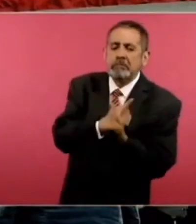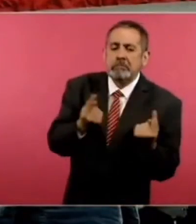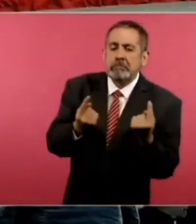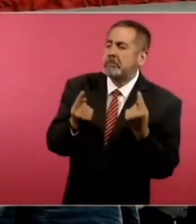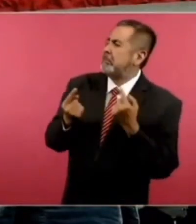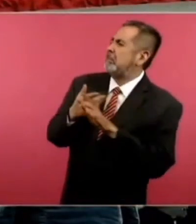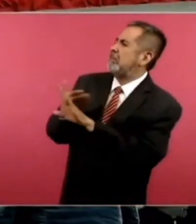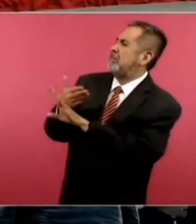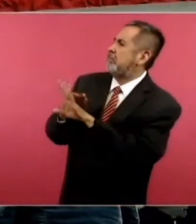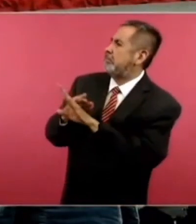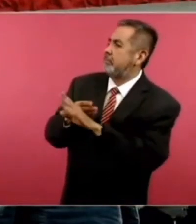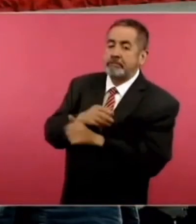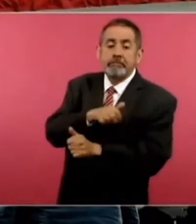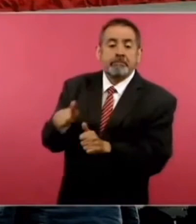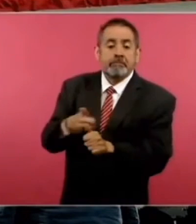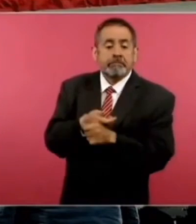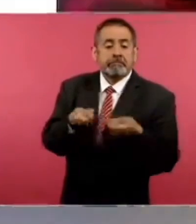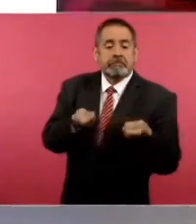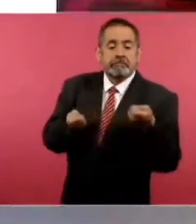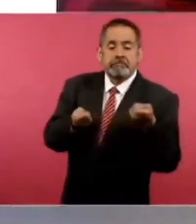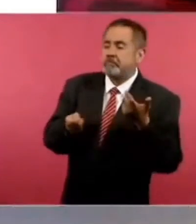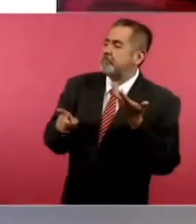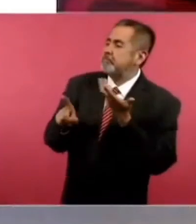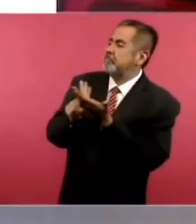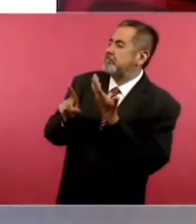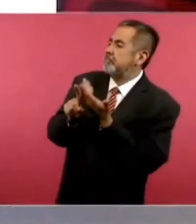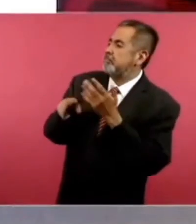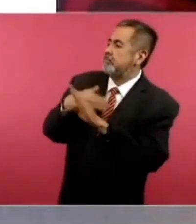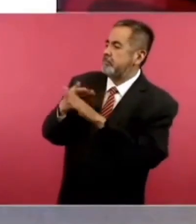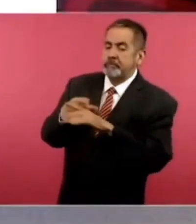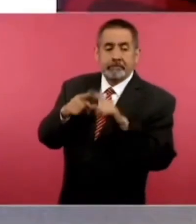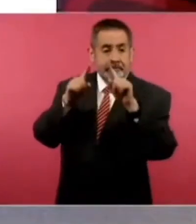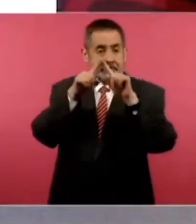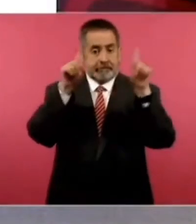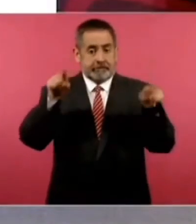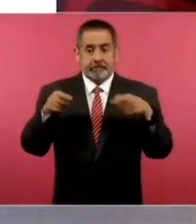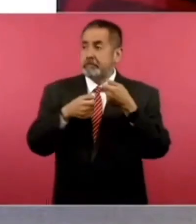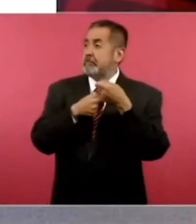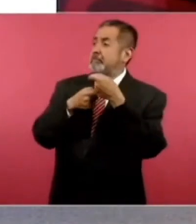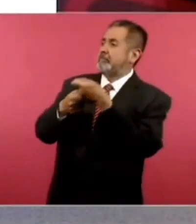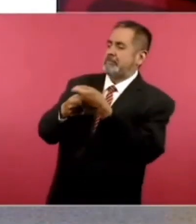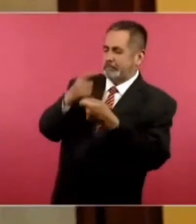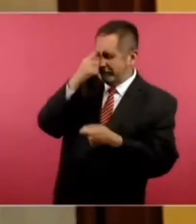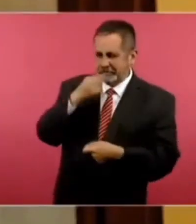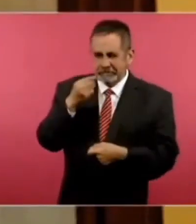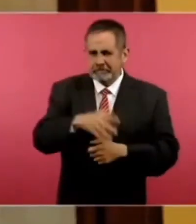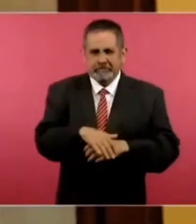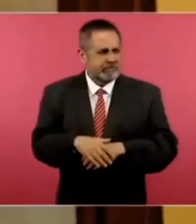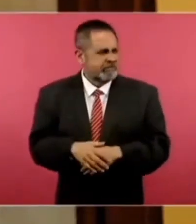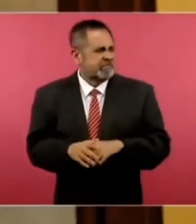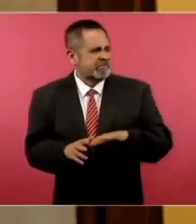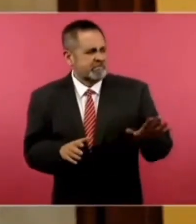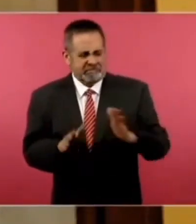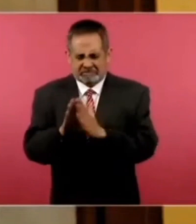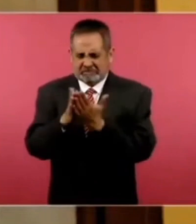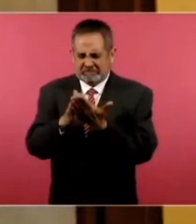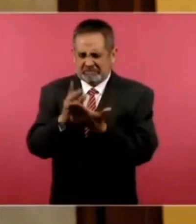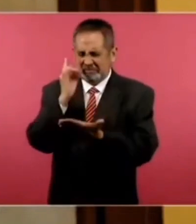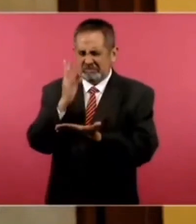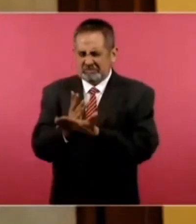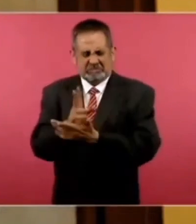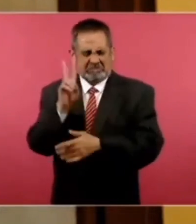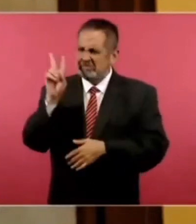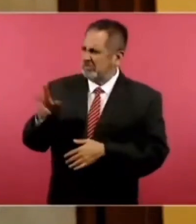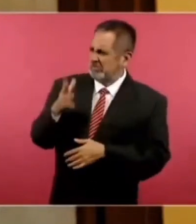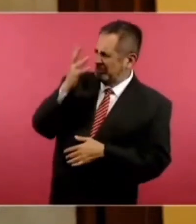invisibles. Ostentaban en un cartel esta frase cínica: el texto único es una vergüenza para